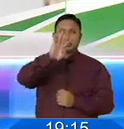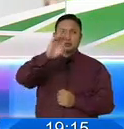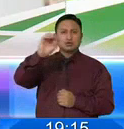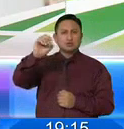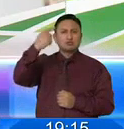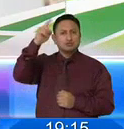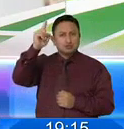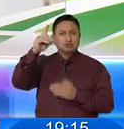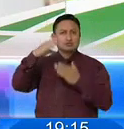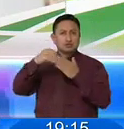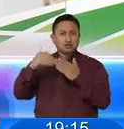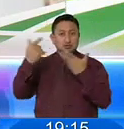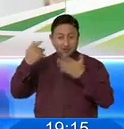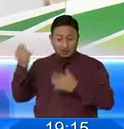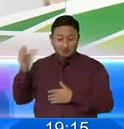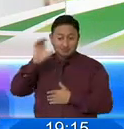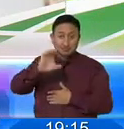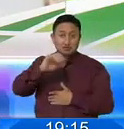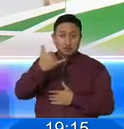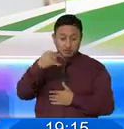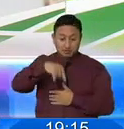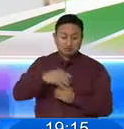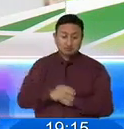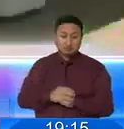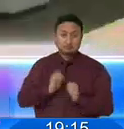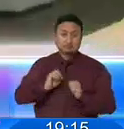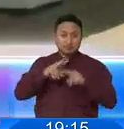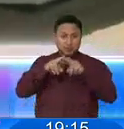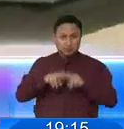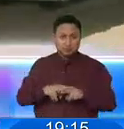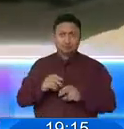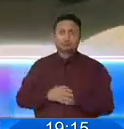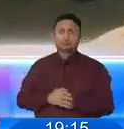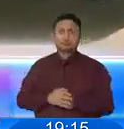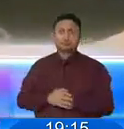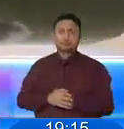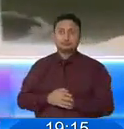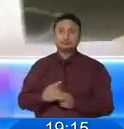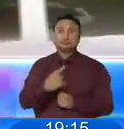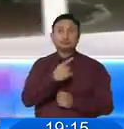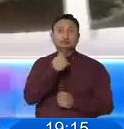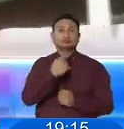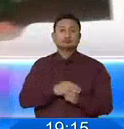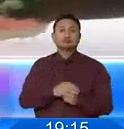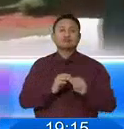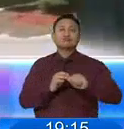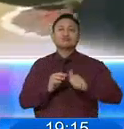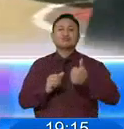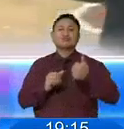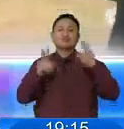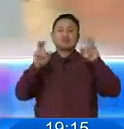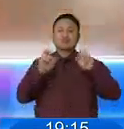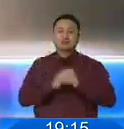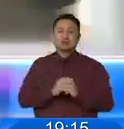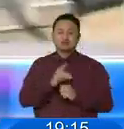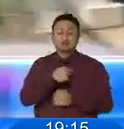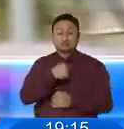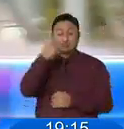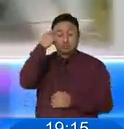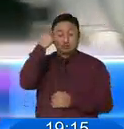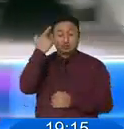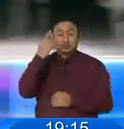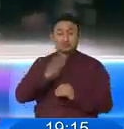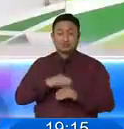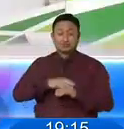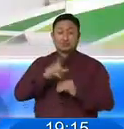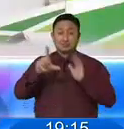9.400 millones de dólares en inversiones que le vamos a dar seguimiento. Campana además enfatizó otros elementos que en su criterio llegarán como consecuencia